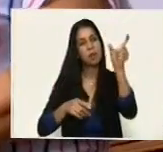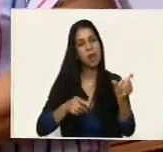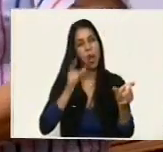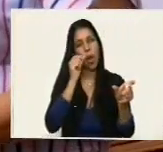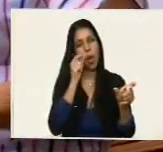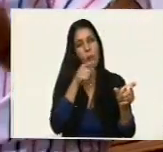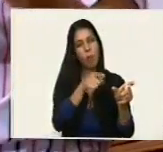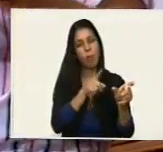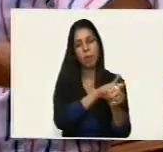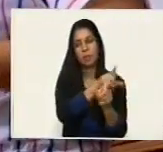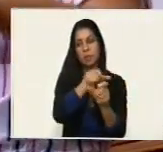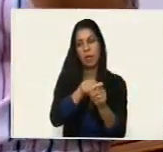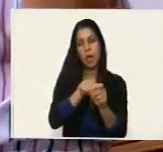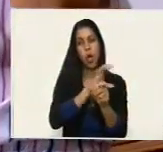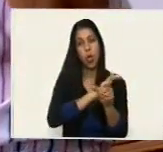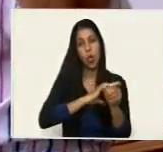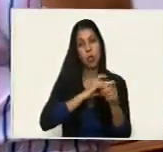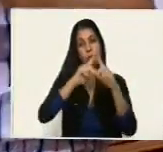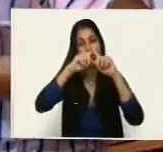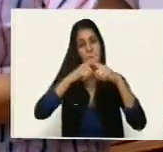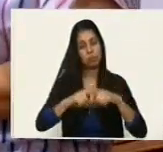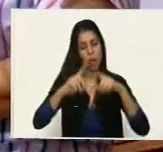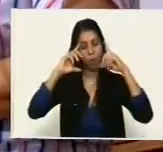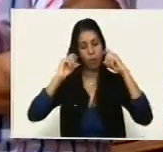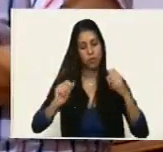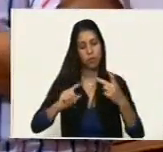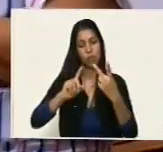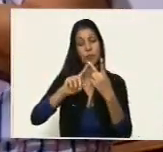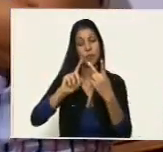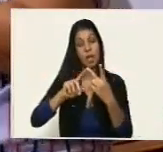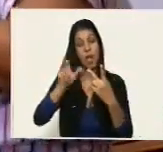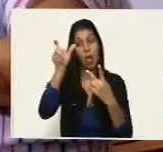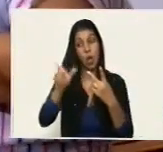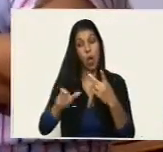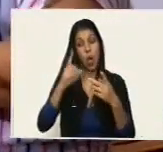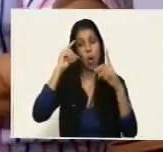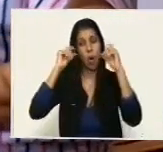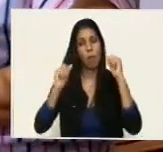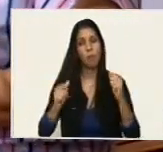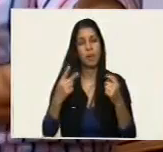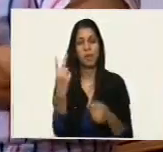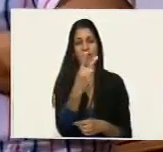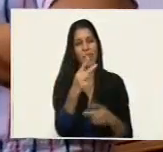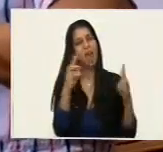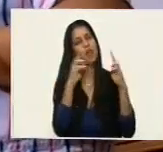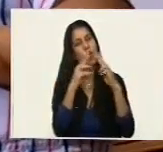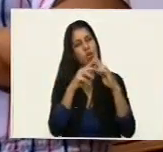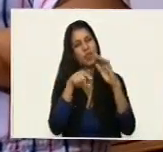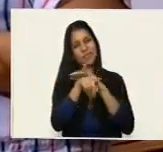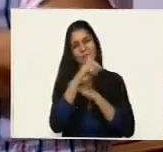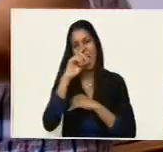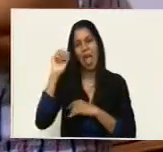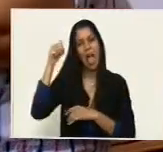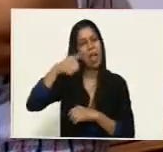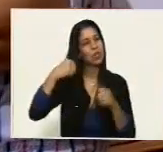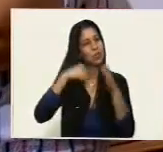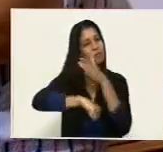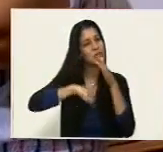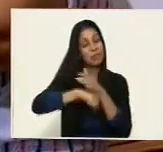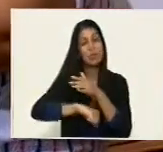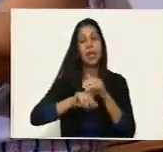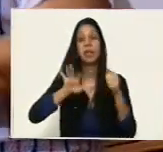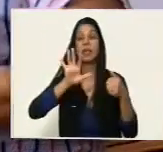Comisión Económica, vicepresidente, y Jesús Faría. Nosotros conocemos la trayectoria, pero que además esos